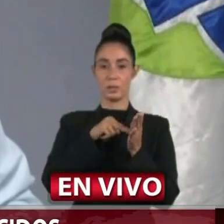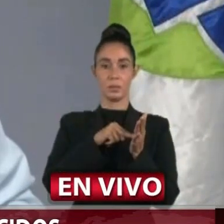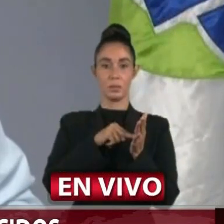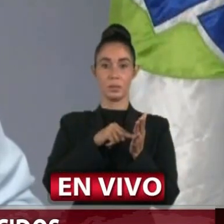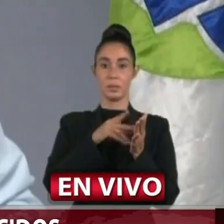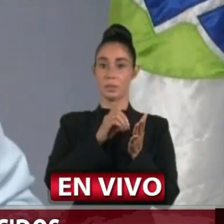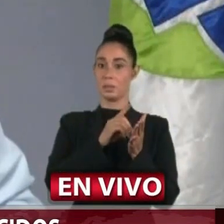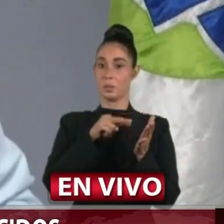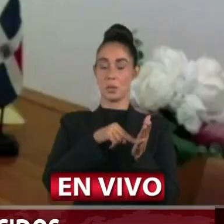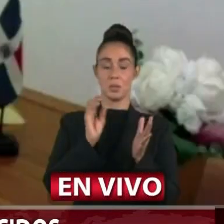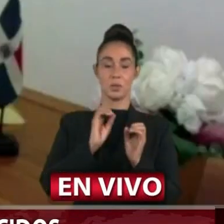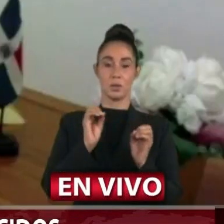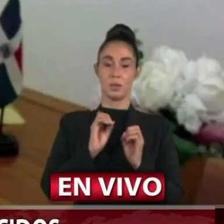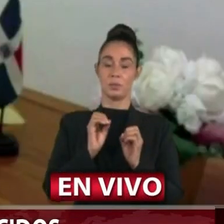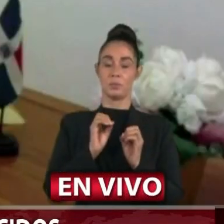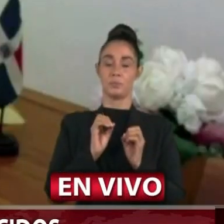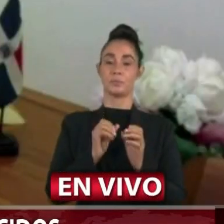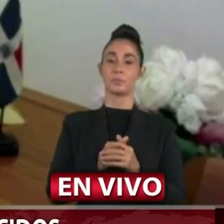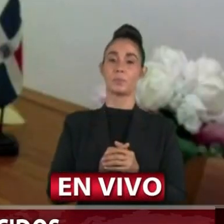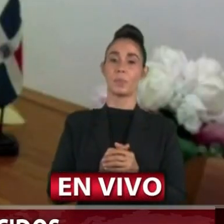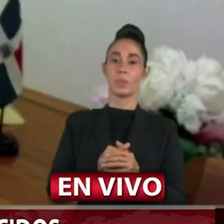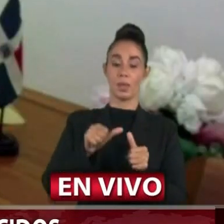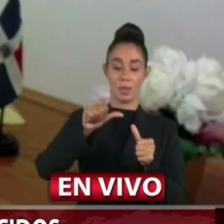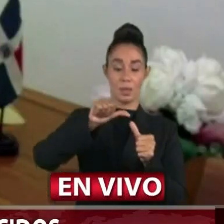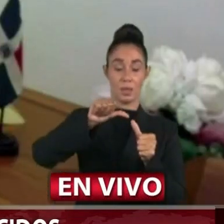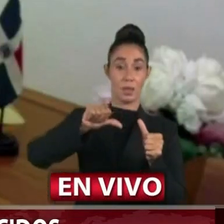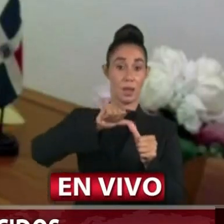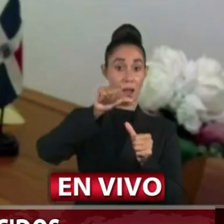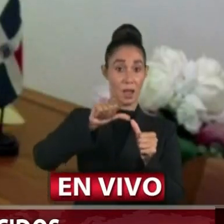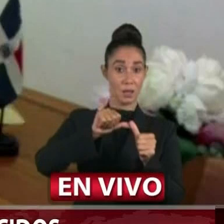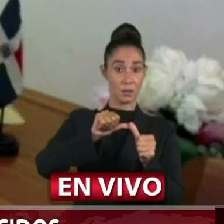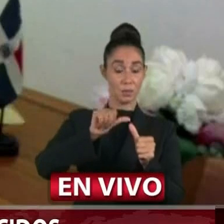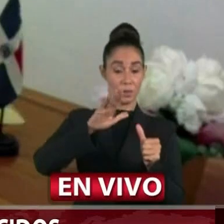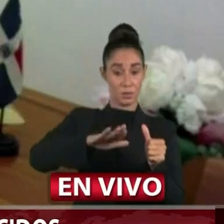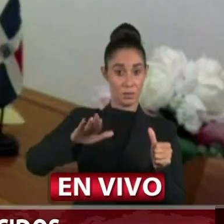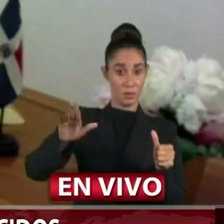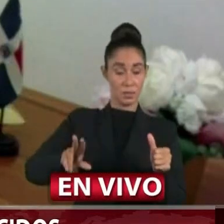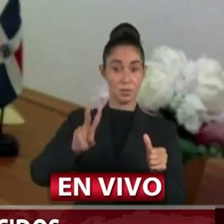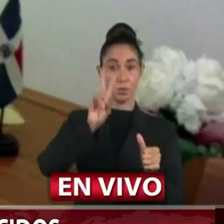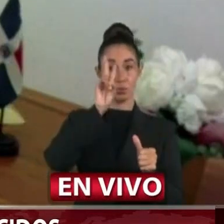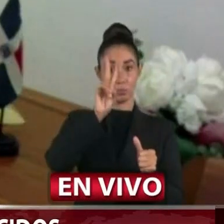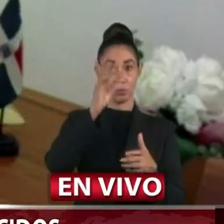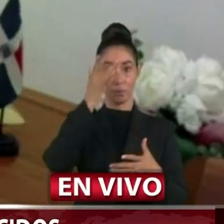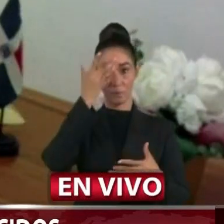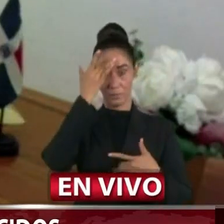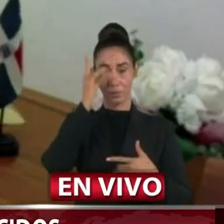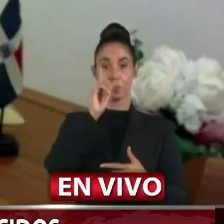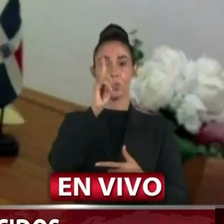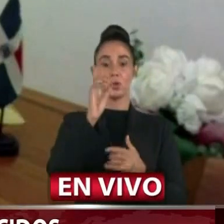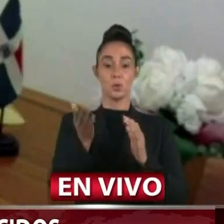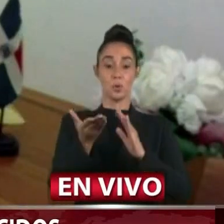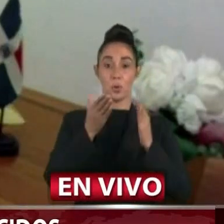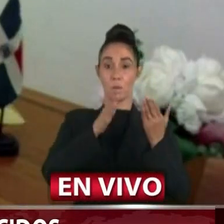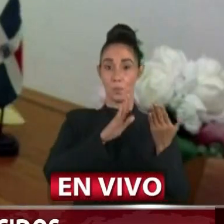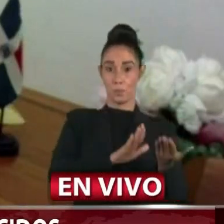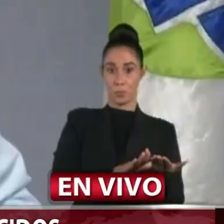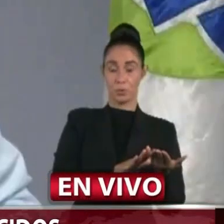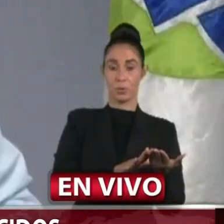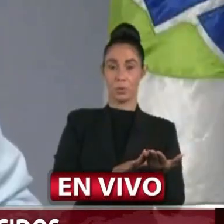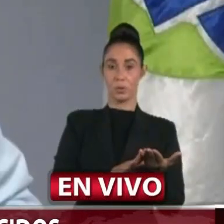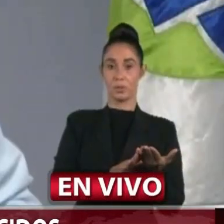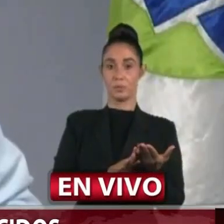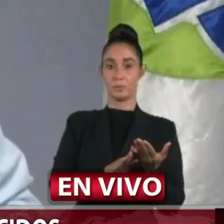Nacional en esa edad. En Azua se registraron 2 casos con un fallecimiento y un total de